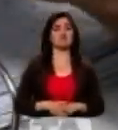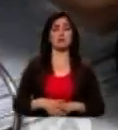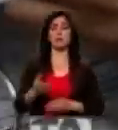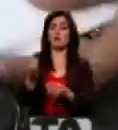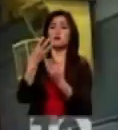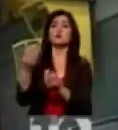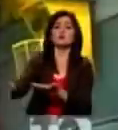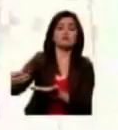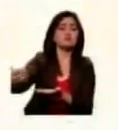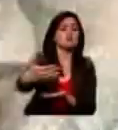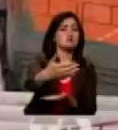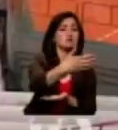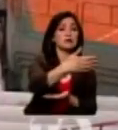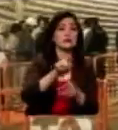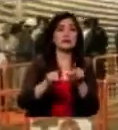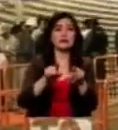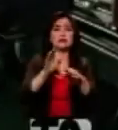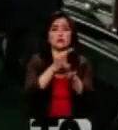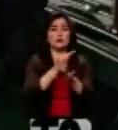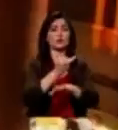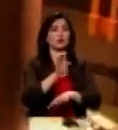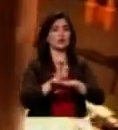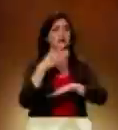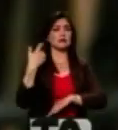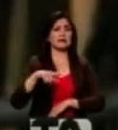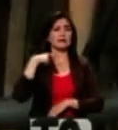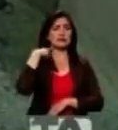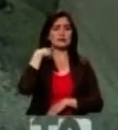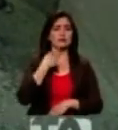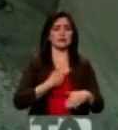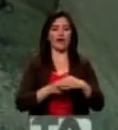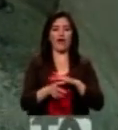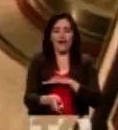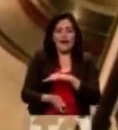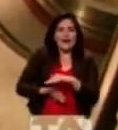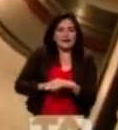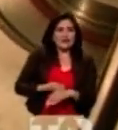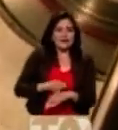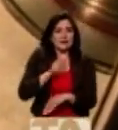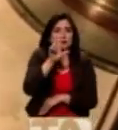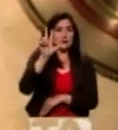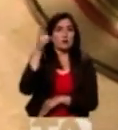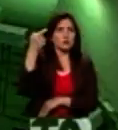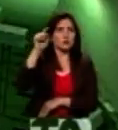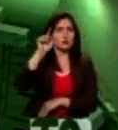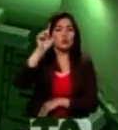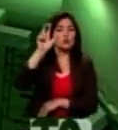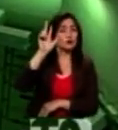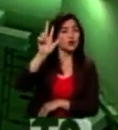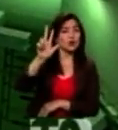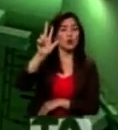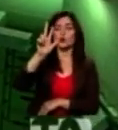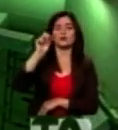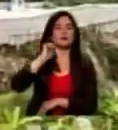la información que compromete a funcionarios ecuatorianos en el cobro de coimas por 33,5 millones de dólares